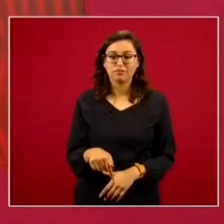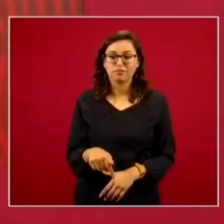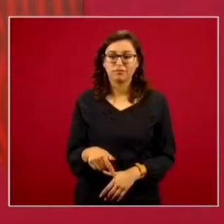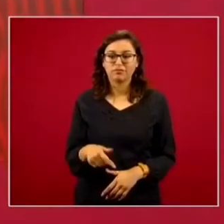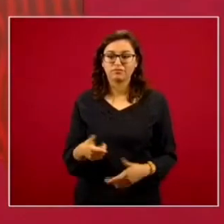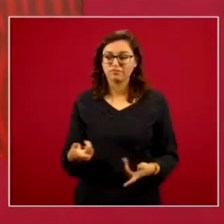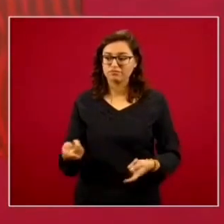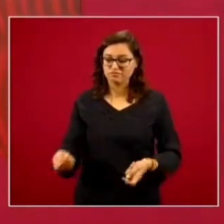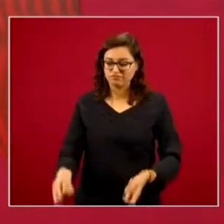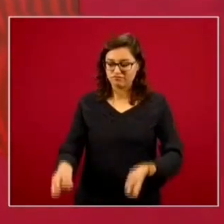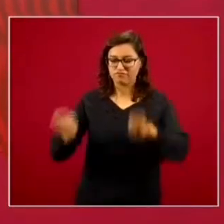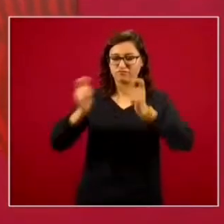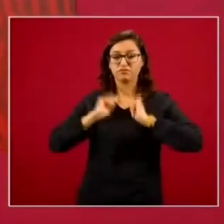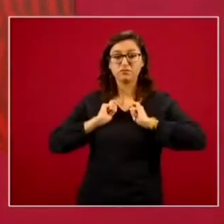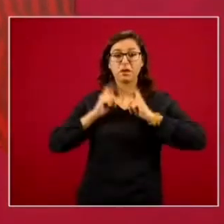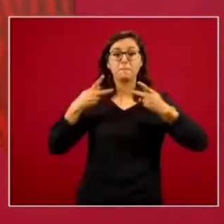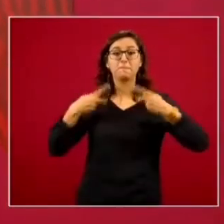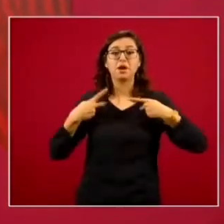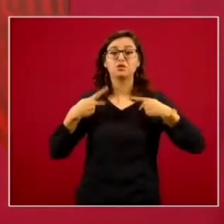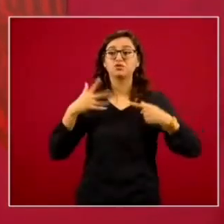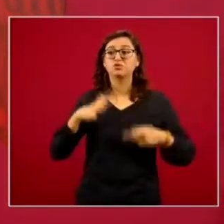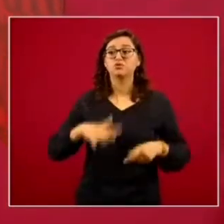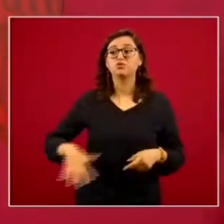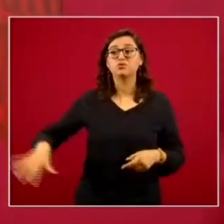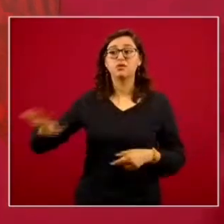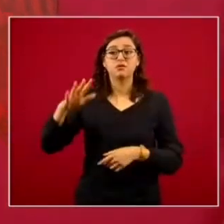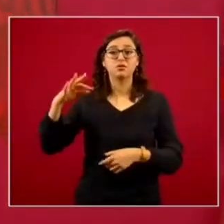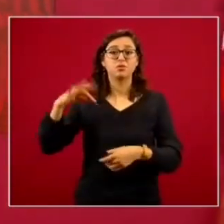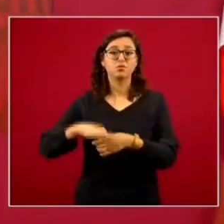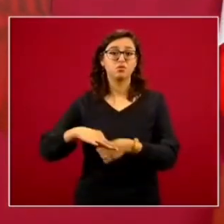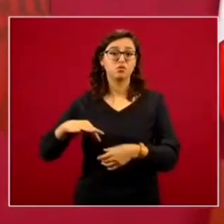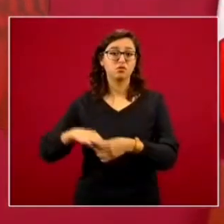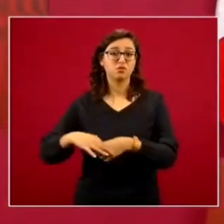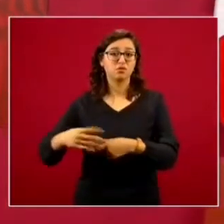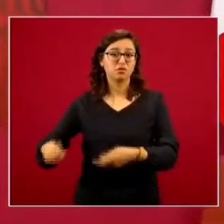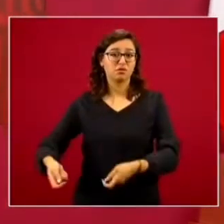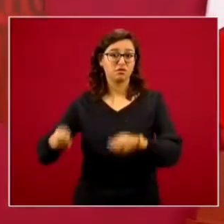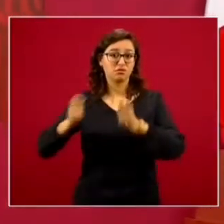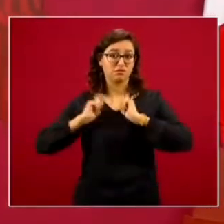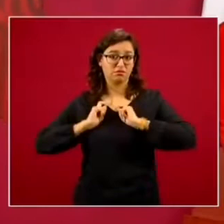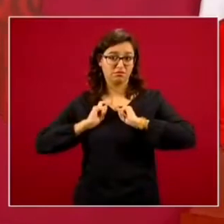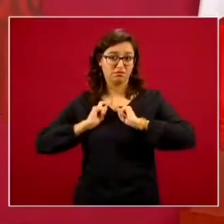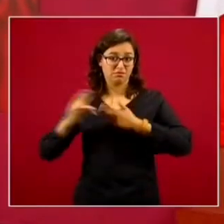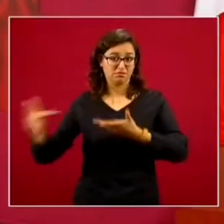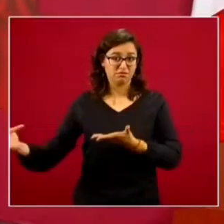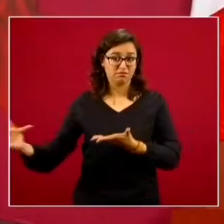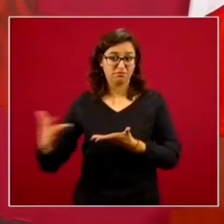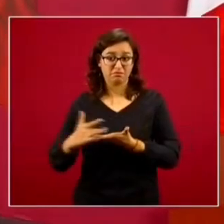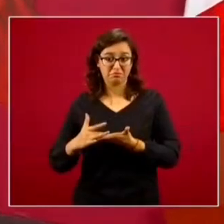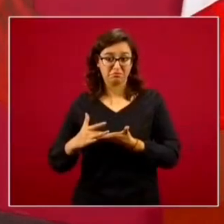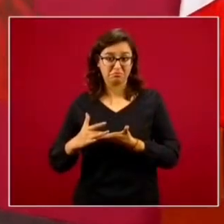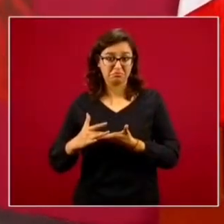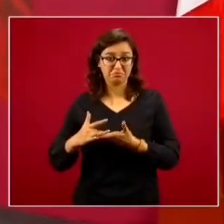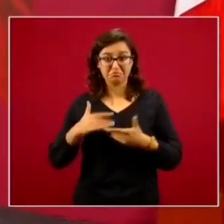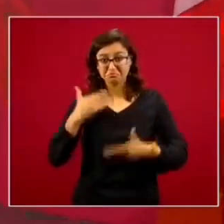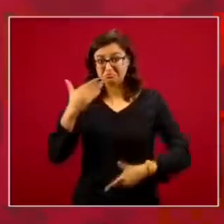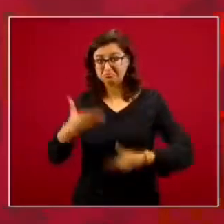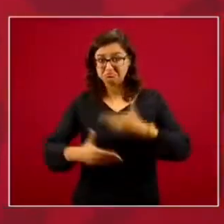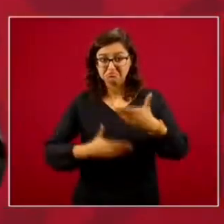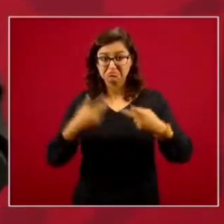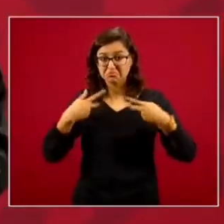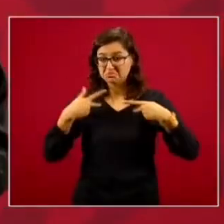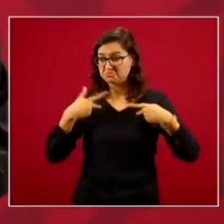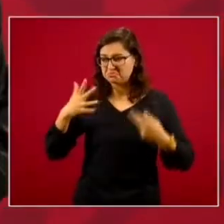por mandato popular, porque la gente me apoyó. Pero cuando la gente diga ya